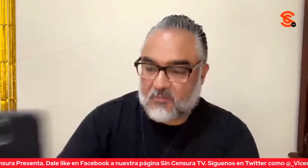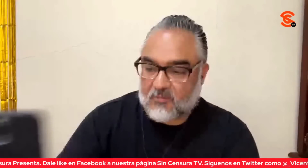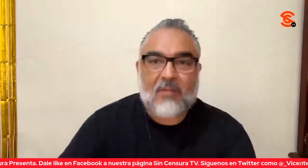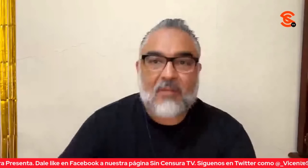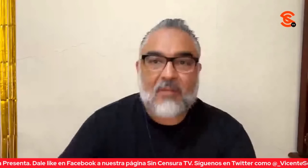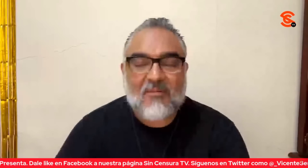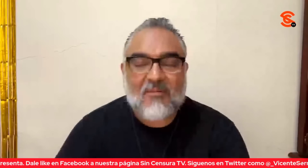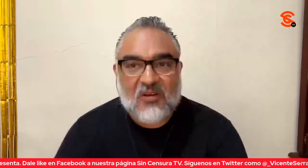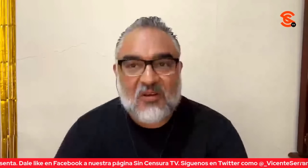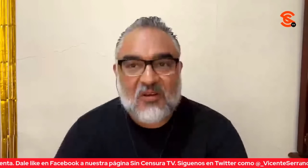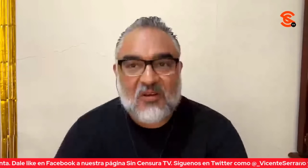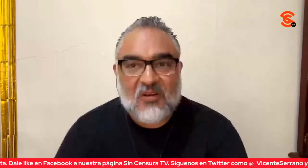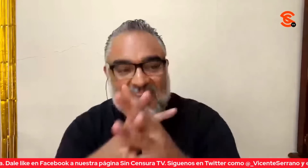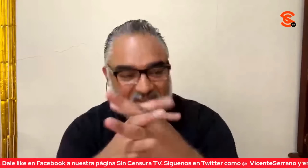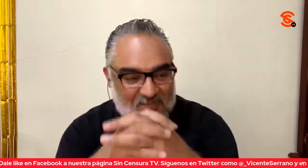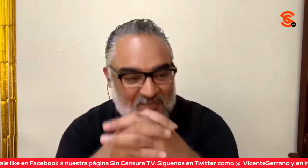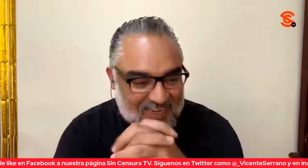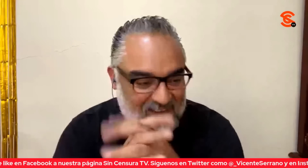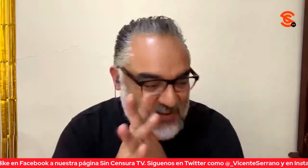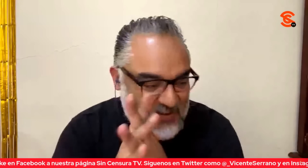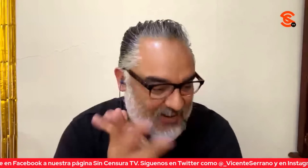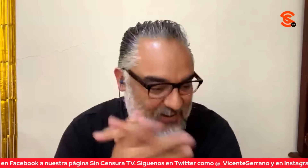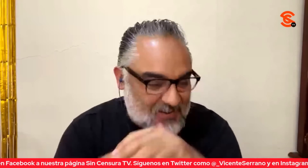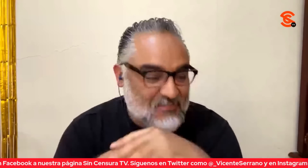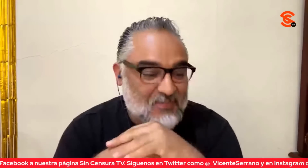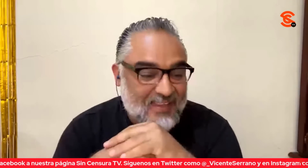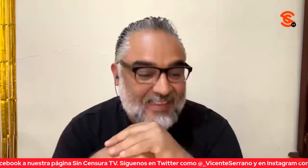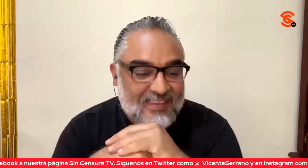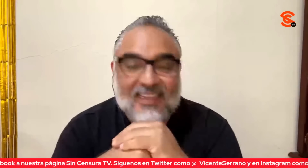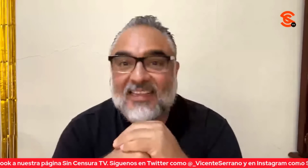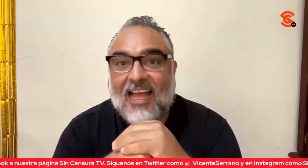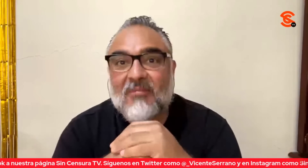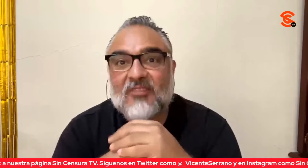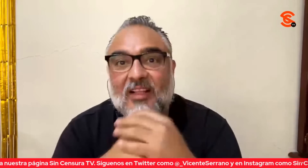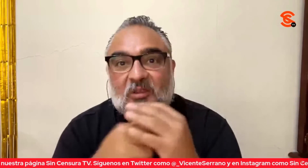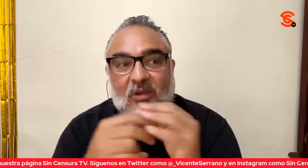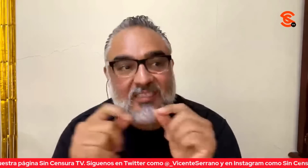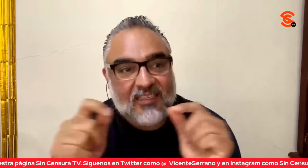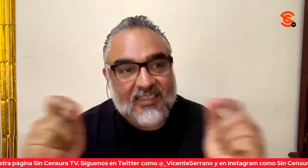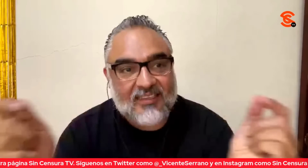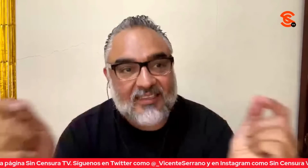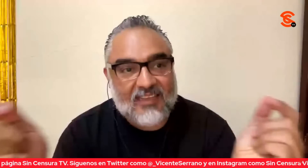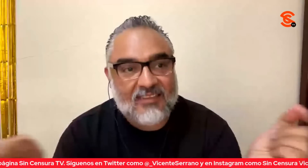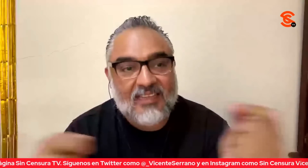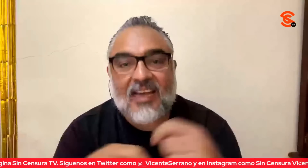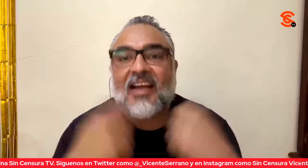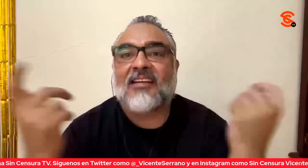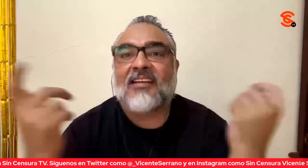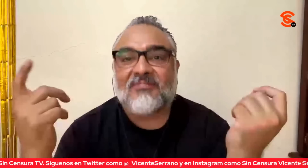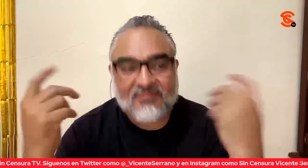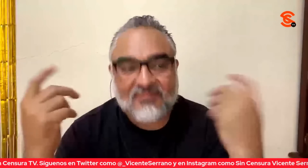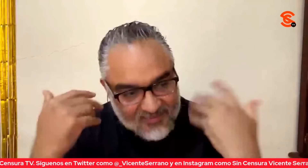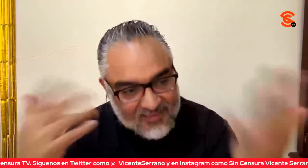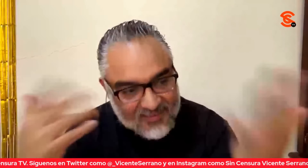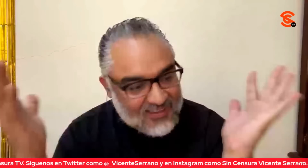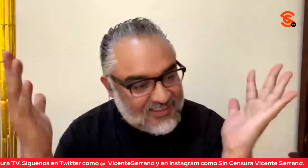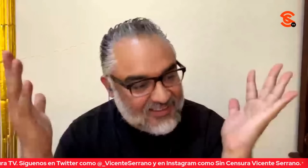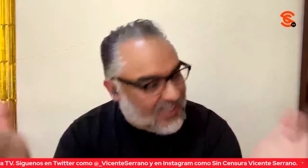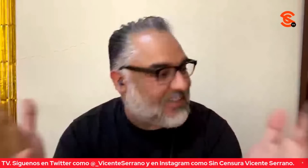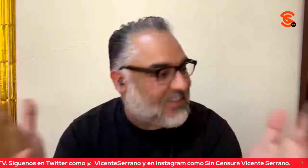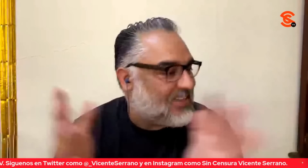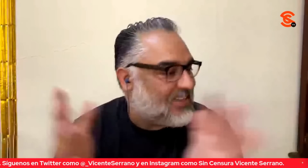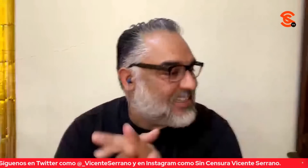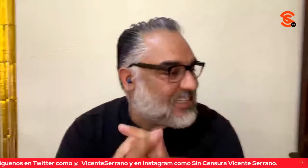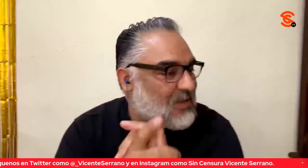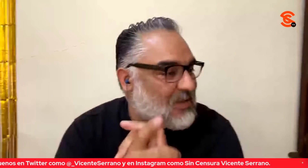Pues vaya panorama que nos has planteado, mi querido Paco. Nada más faltó así de tan, tarán,